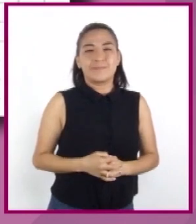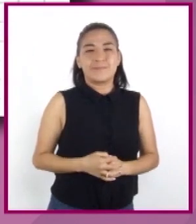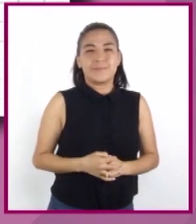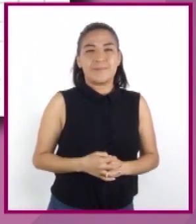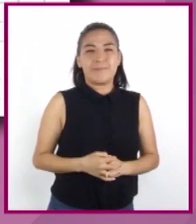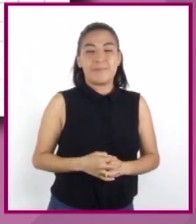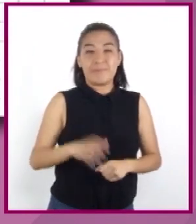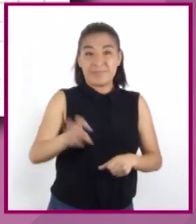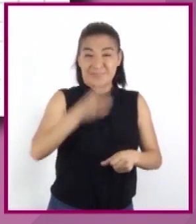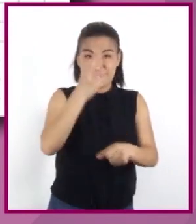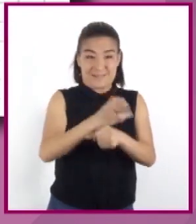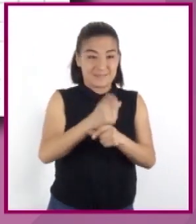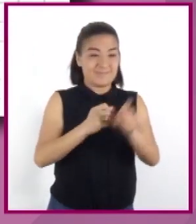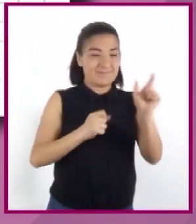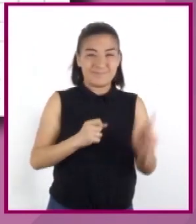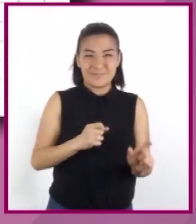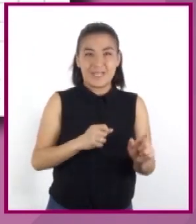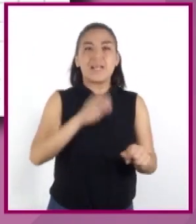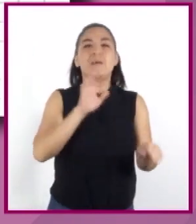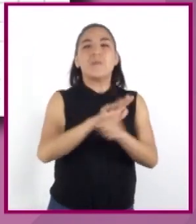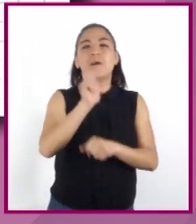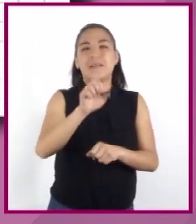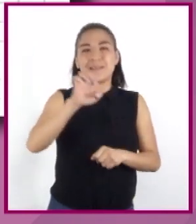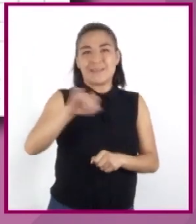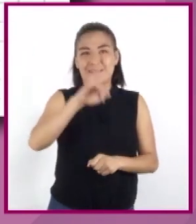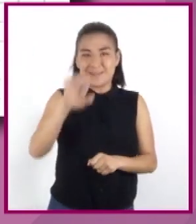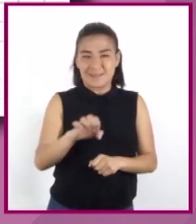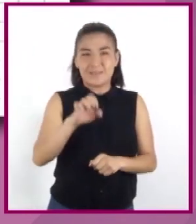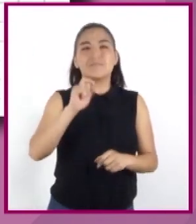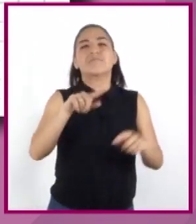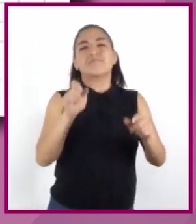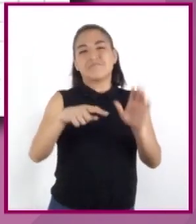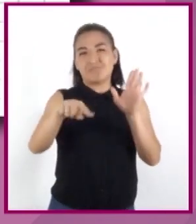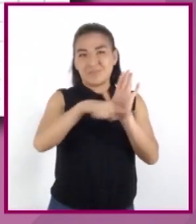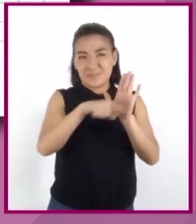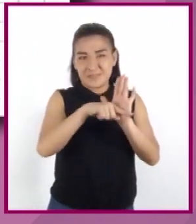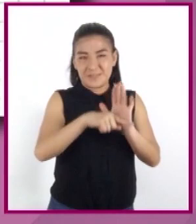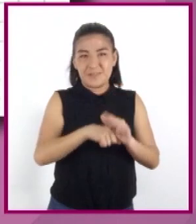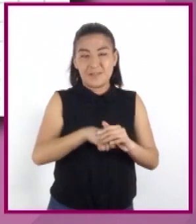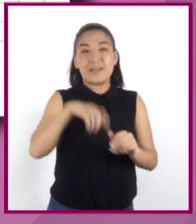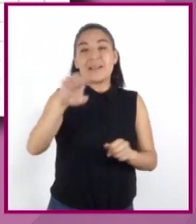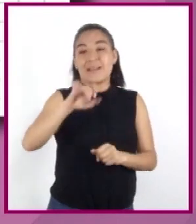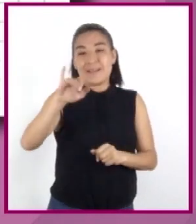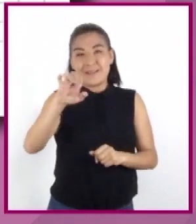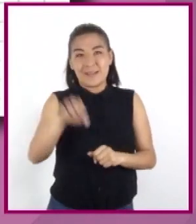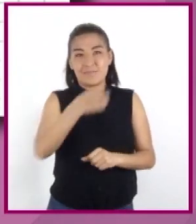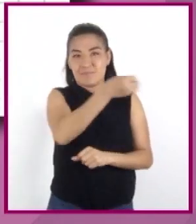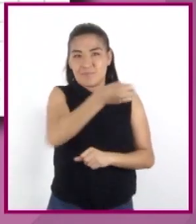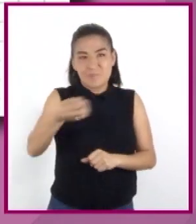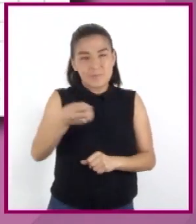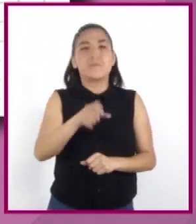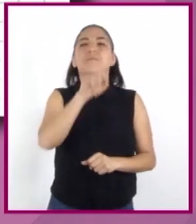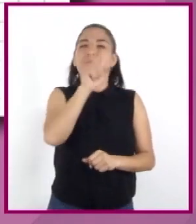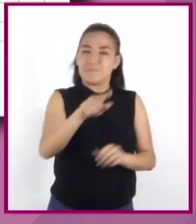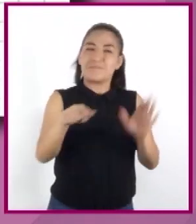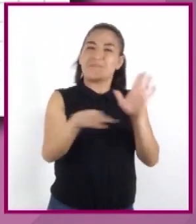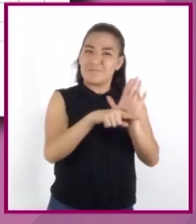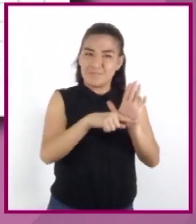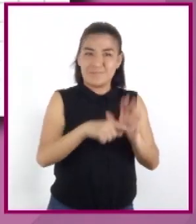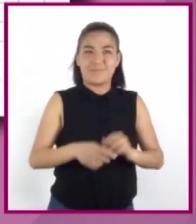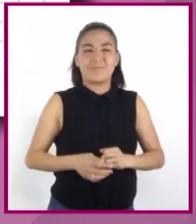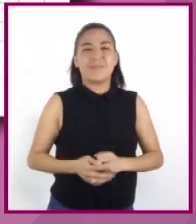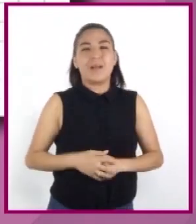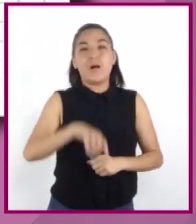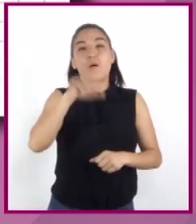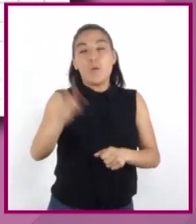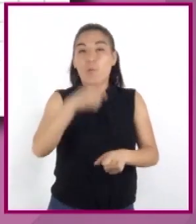En el tercer cuadrante, el eje de las abscisas es negativa y el eje de las ordenadas también lo es. En